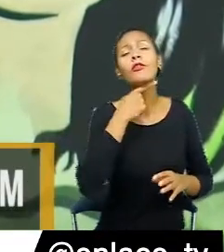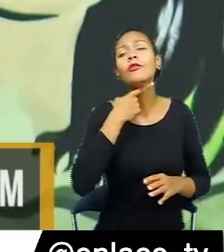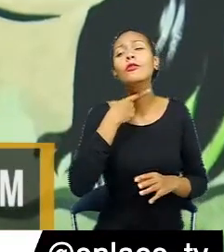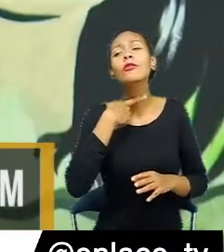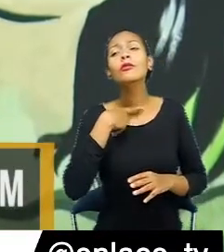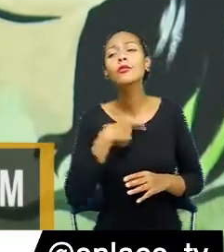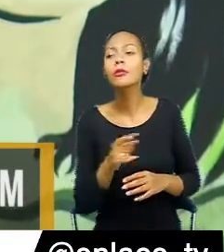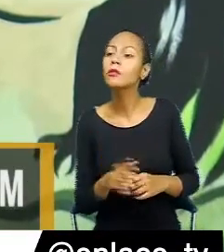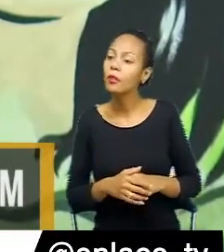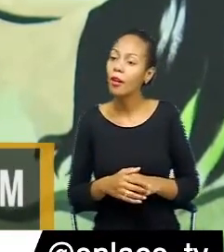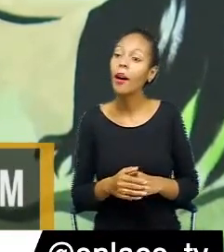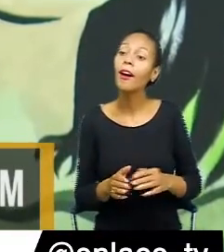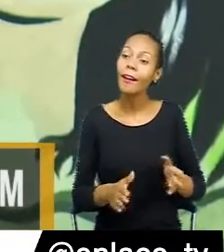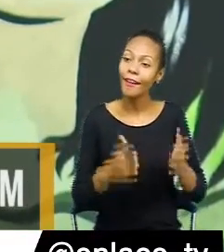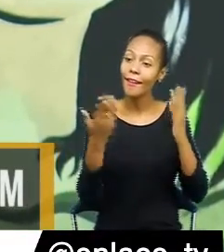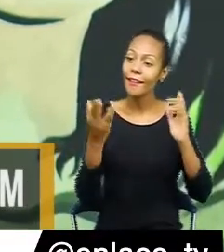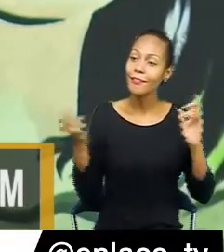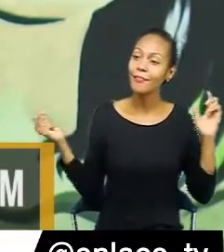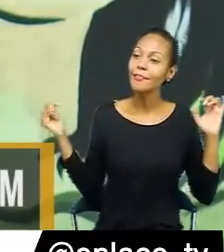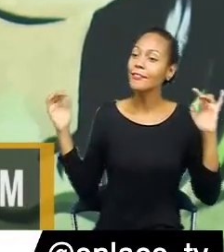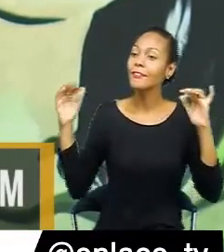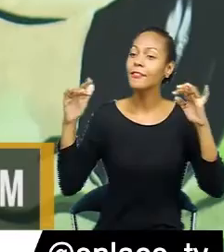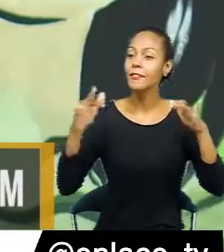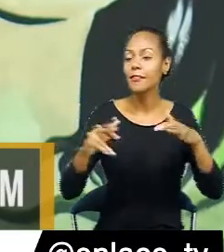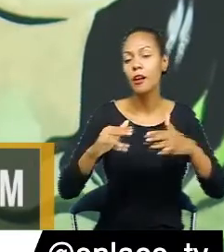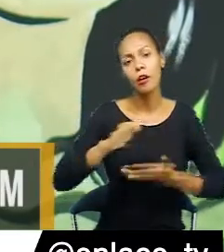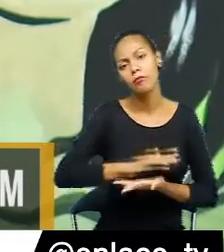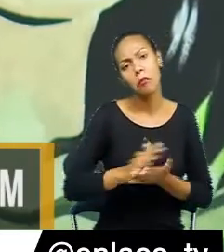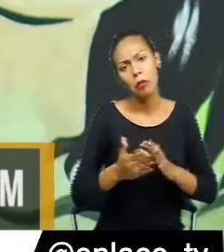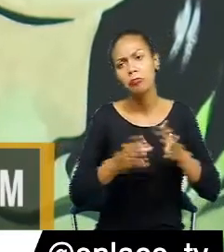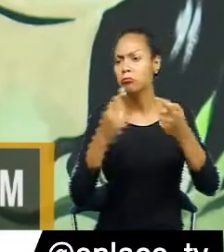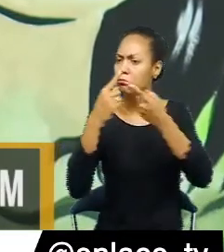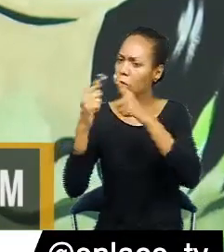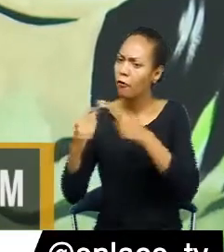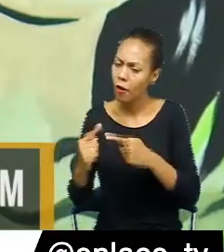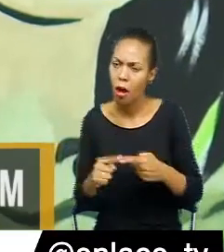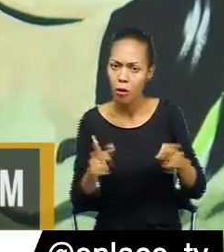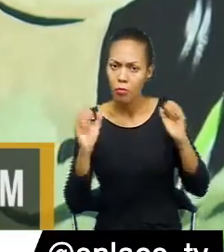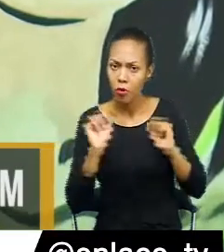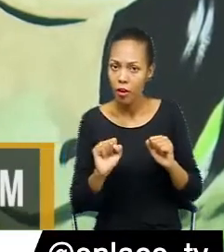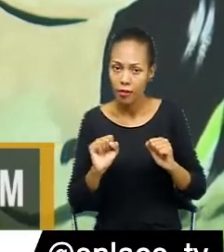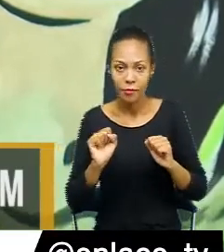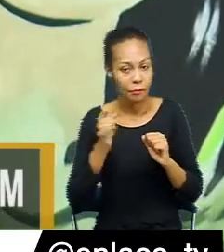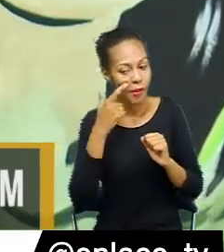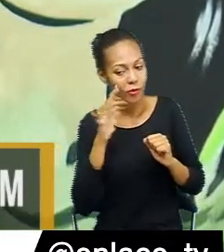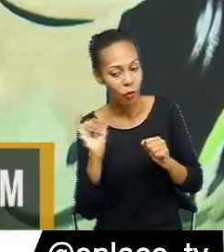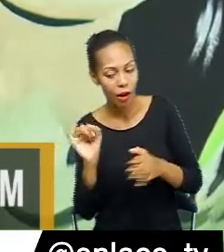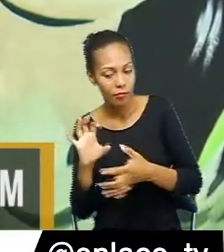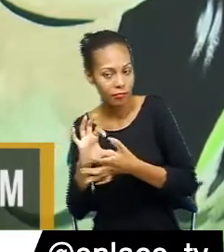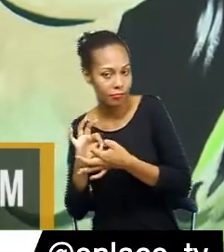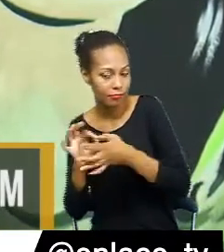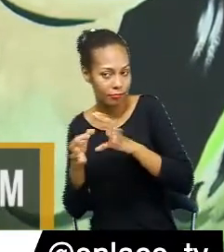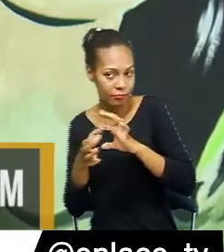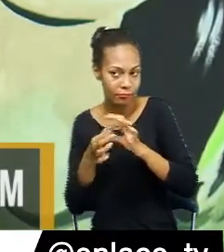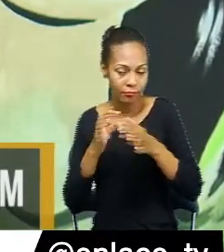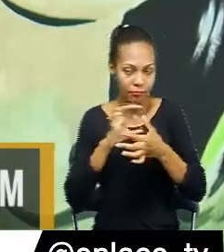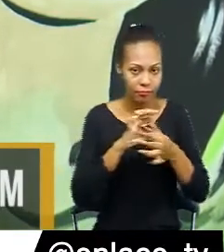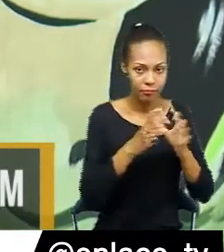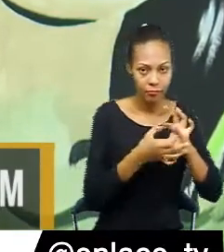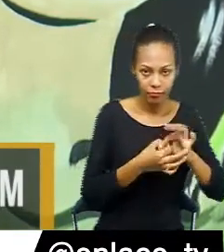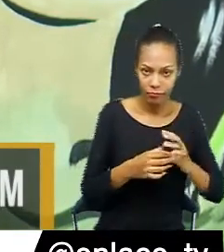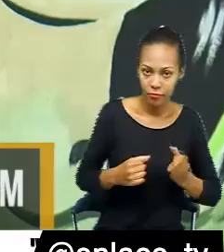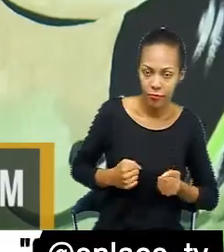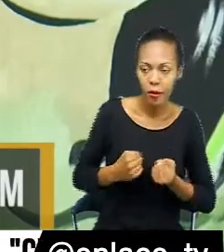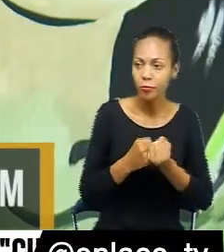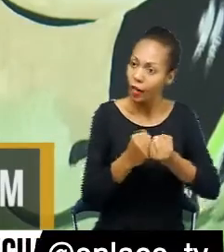también a esta construcción de paz y a tejer y a construir y a juntarnos, ¿no? Es lo que el momento nos